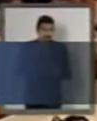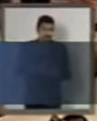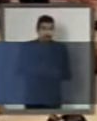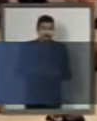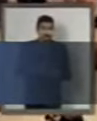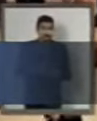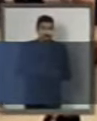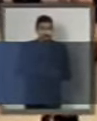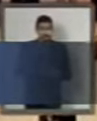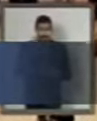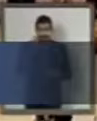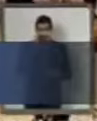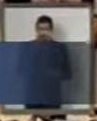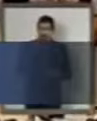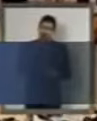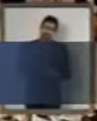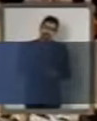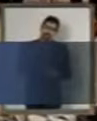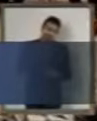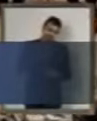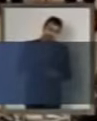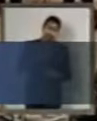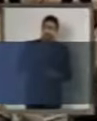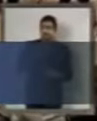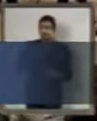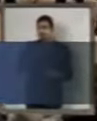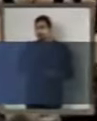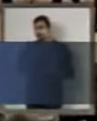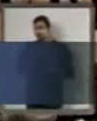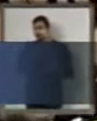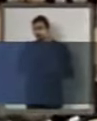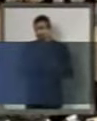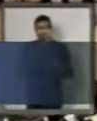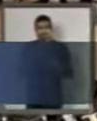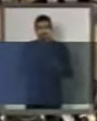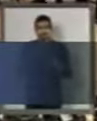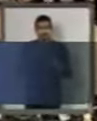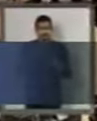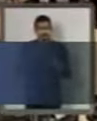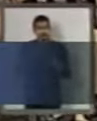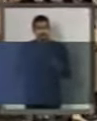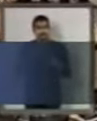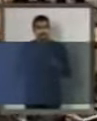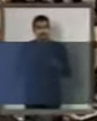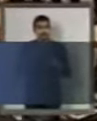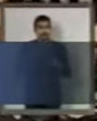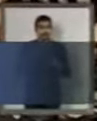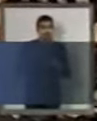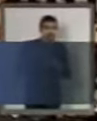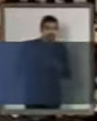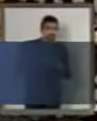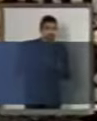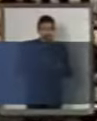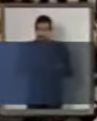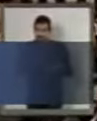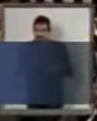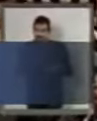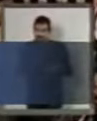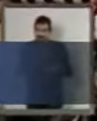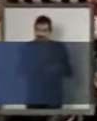apertura completa para que la sociedad participara en la elección y nombramiento del nuevo fiscal